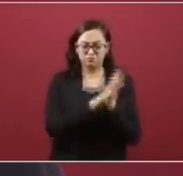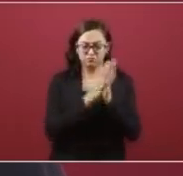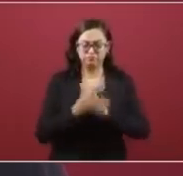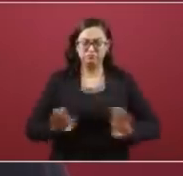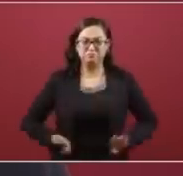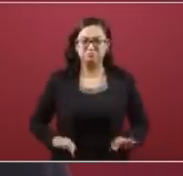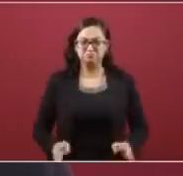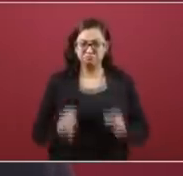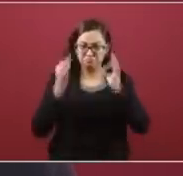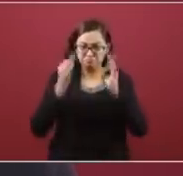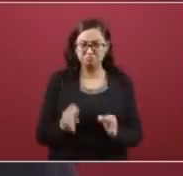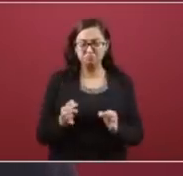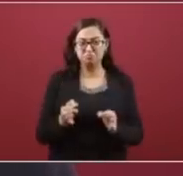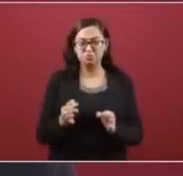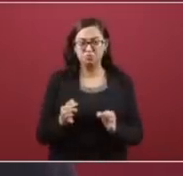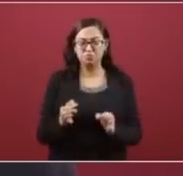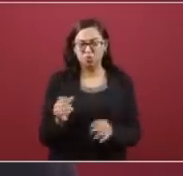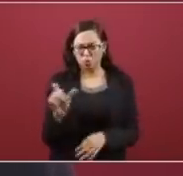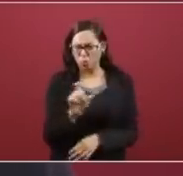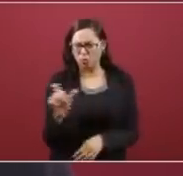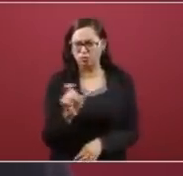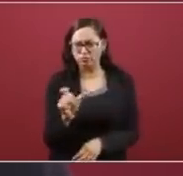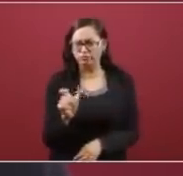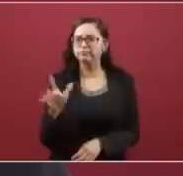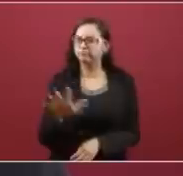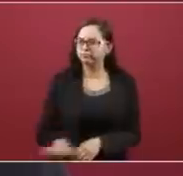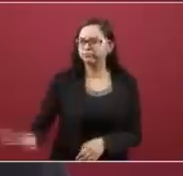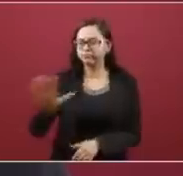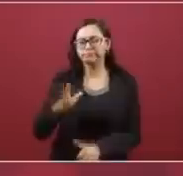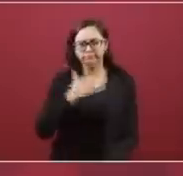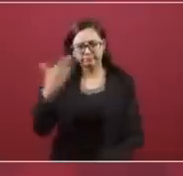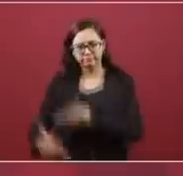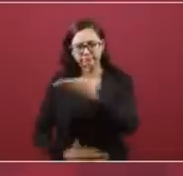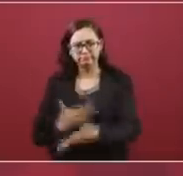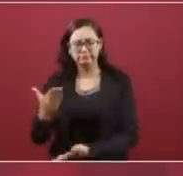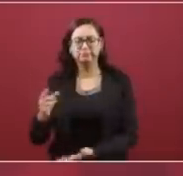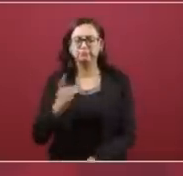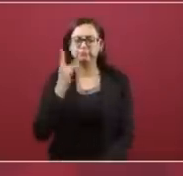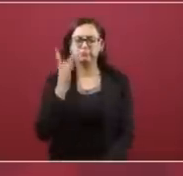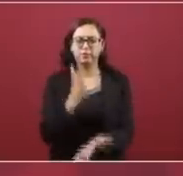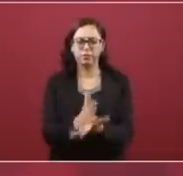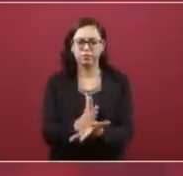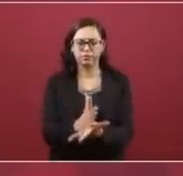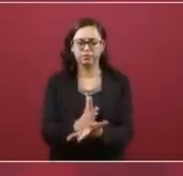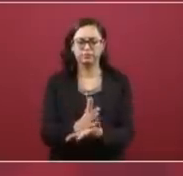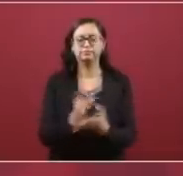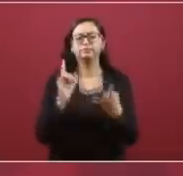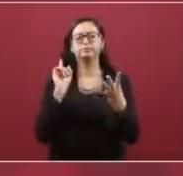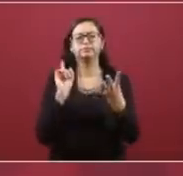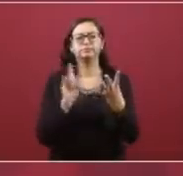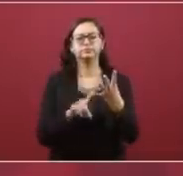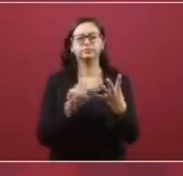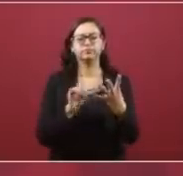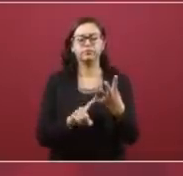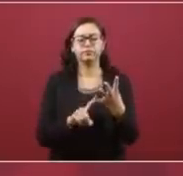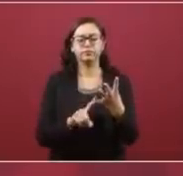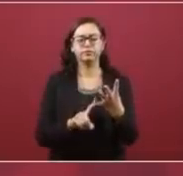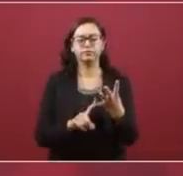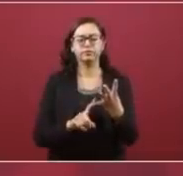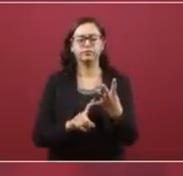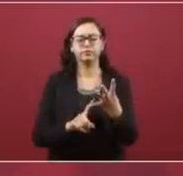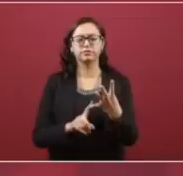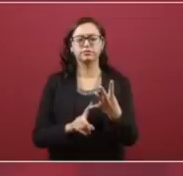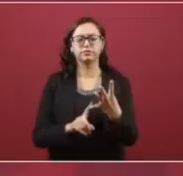cuando se pone al servicio de los demás. Cuatro, considero que